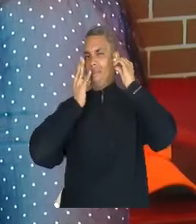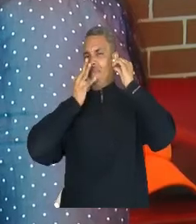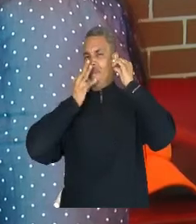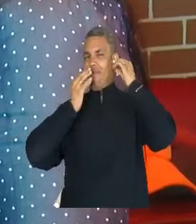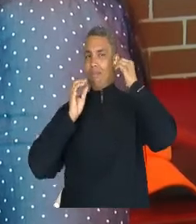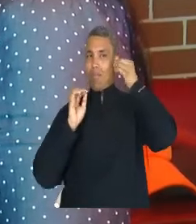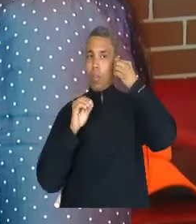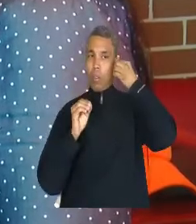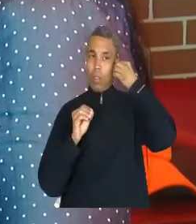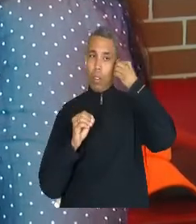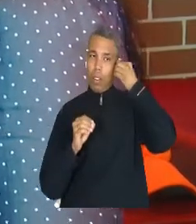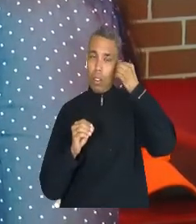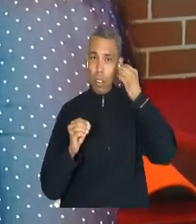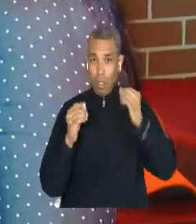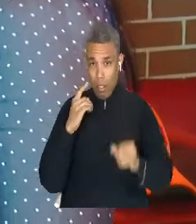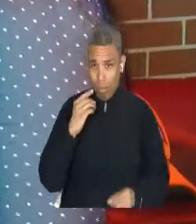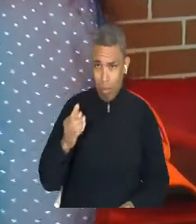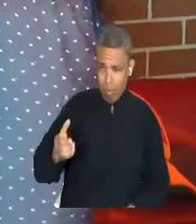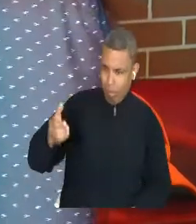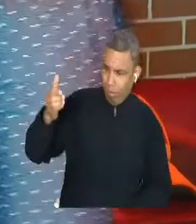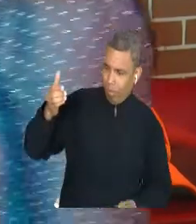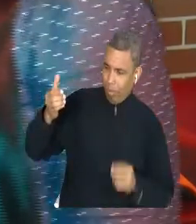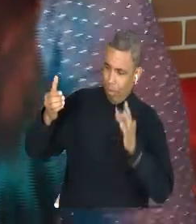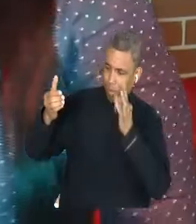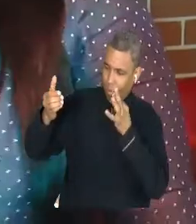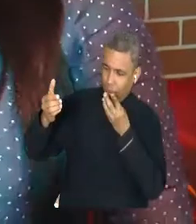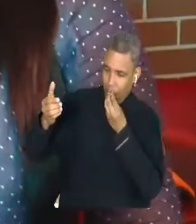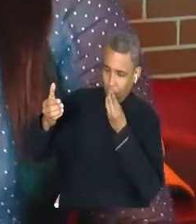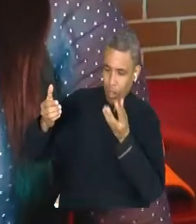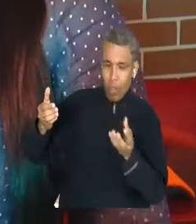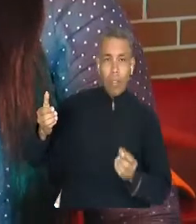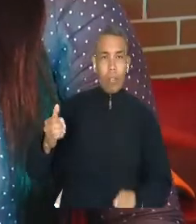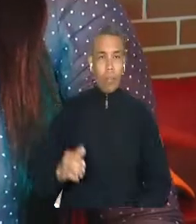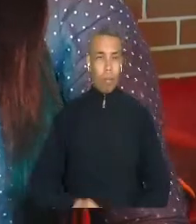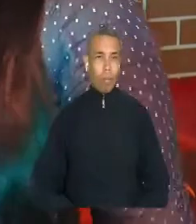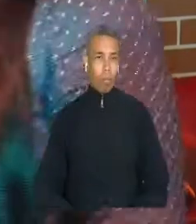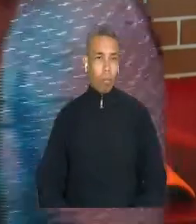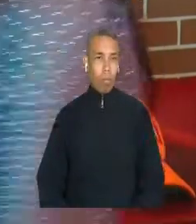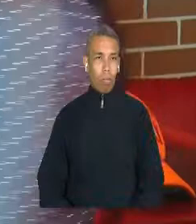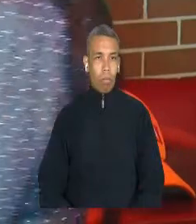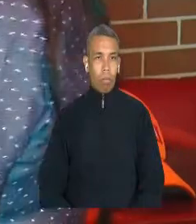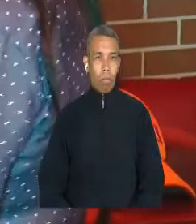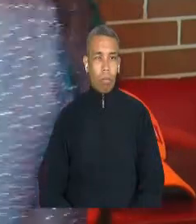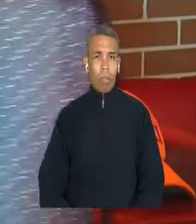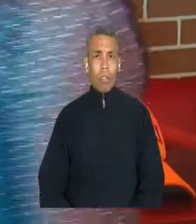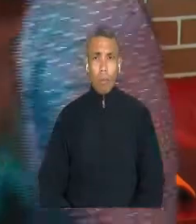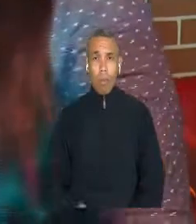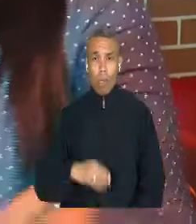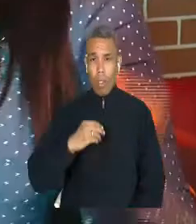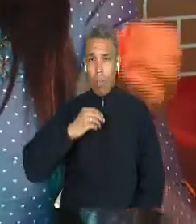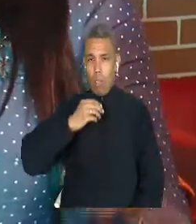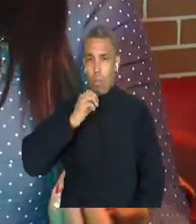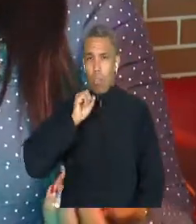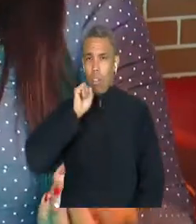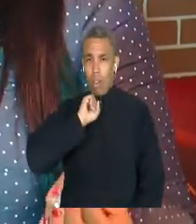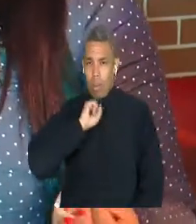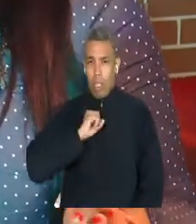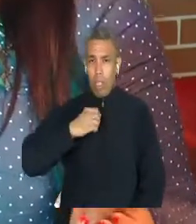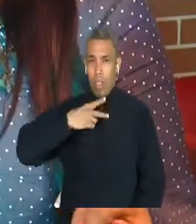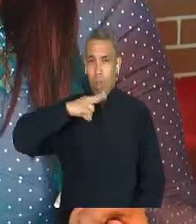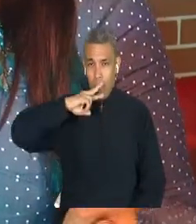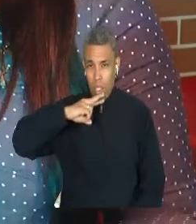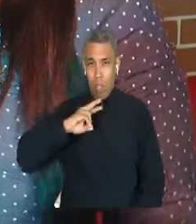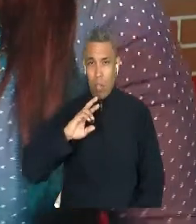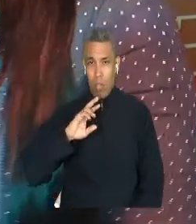esto, se ve deliciosísimo. Esta es la muestra de que no solamente hay licores, sino que también hay bebidas para usted, para que usted pueda venir